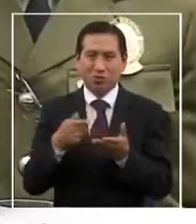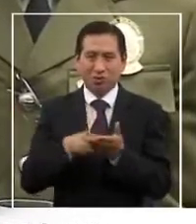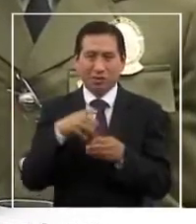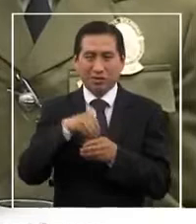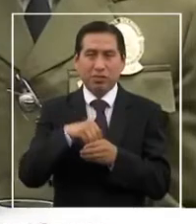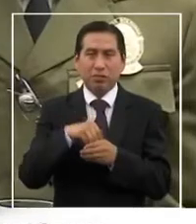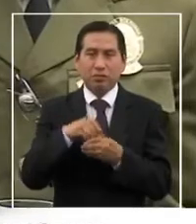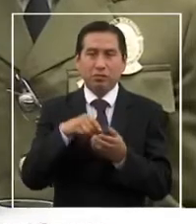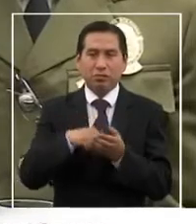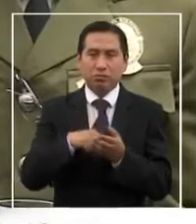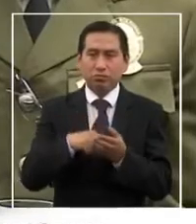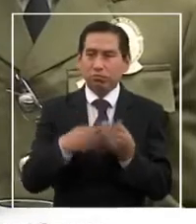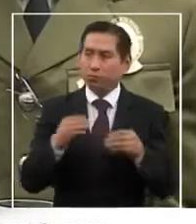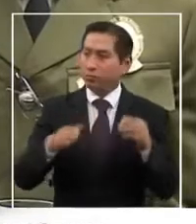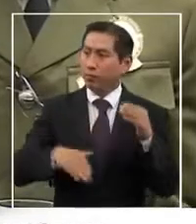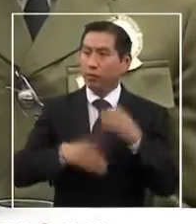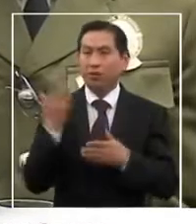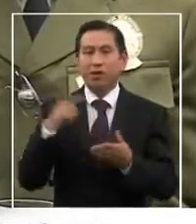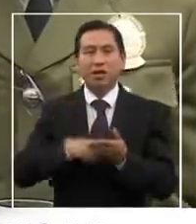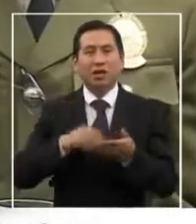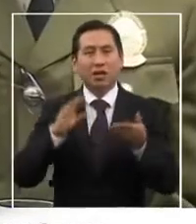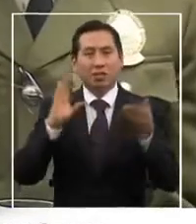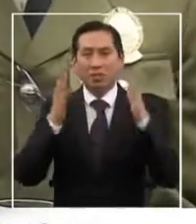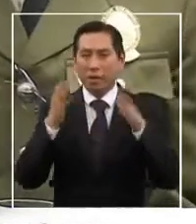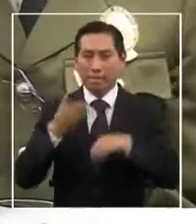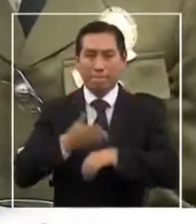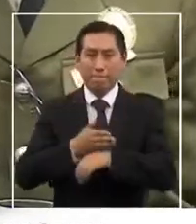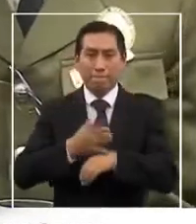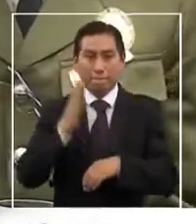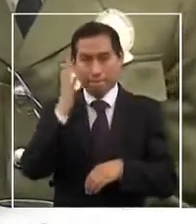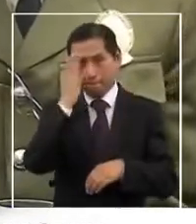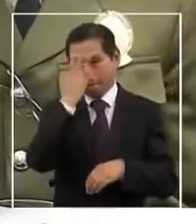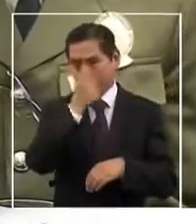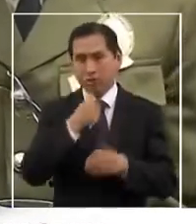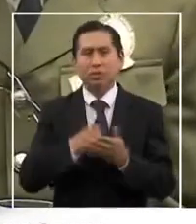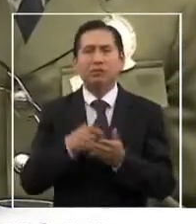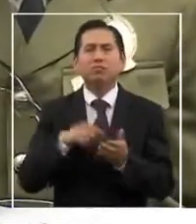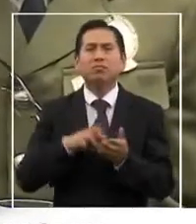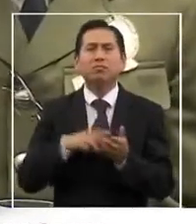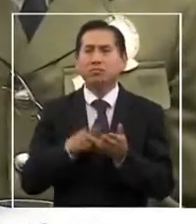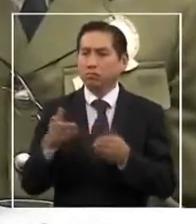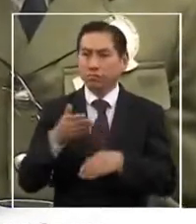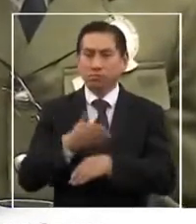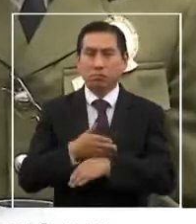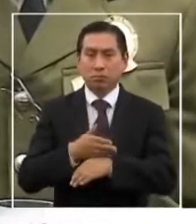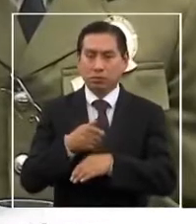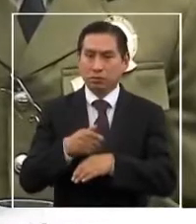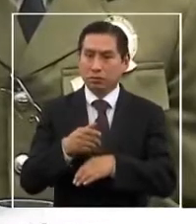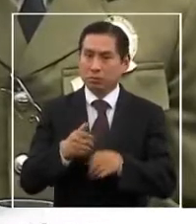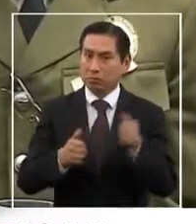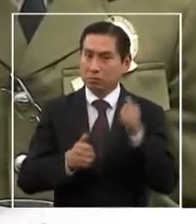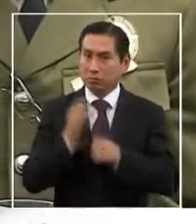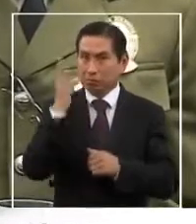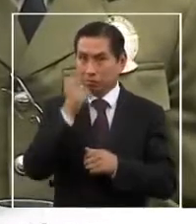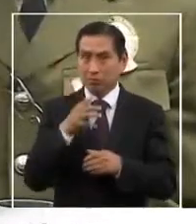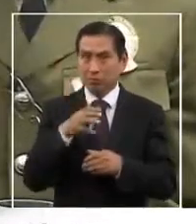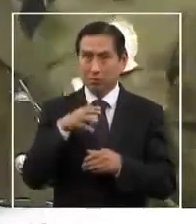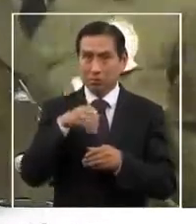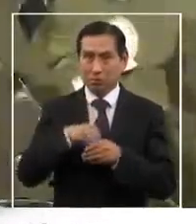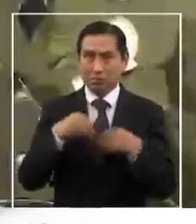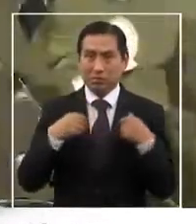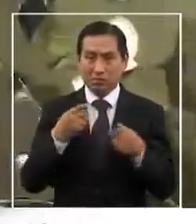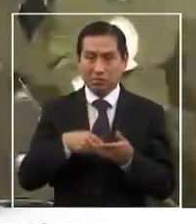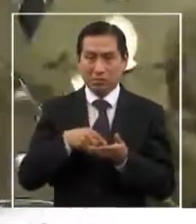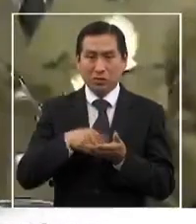esos horcones los estaban exportando como si fueran madera preciosa, que es madera preciosa, y era esta vez más preciosa que nunca, porque al medio le habían